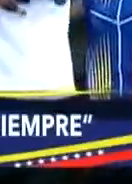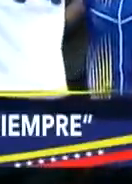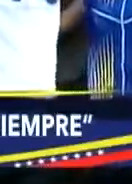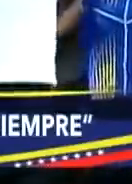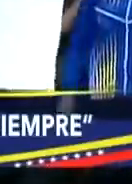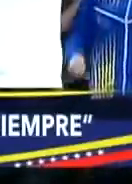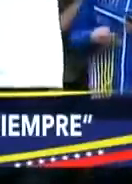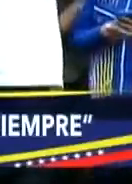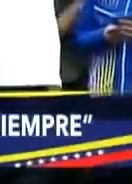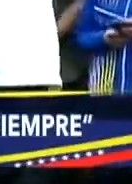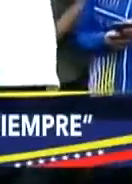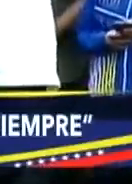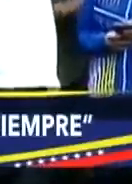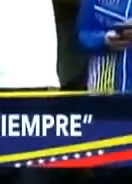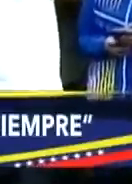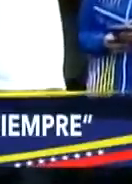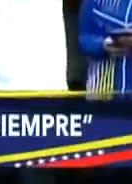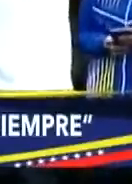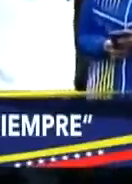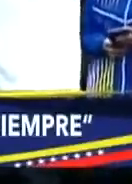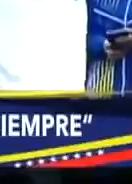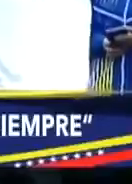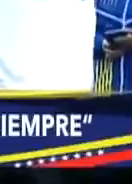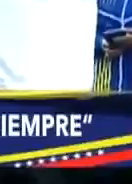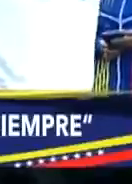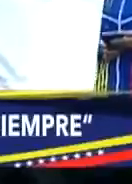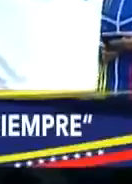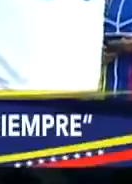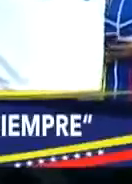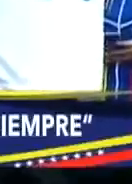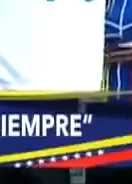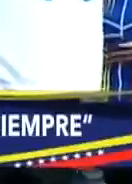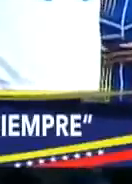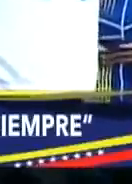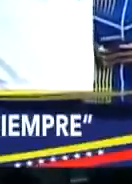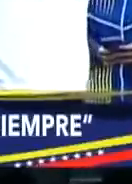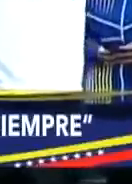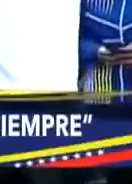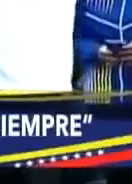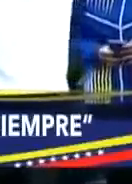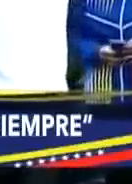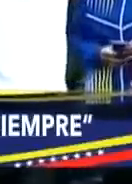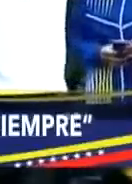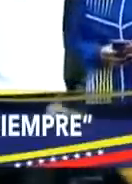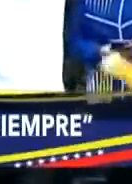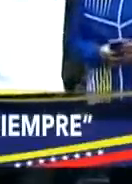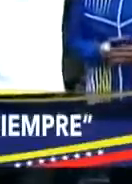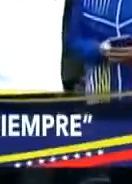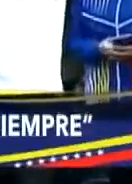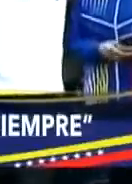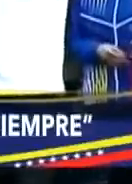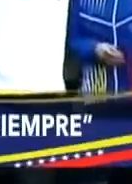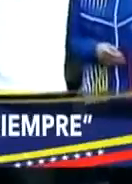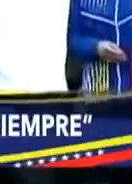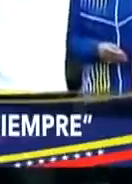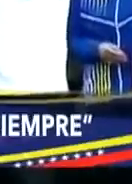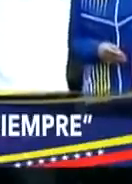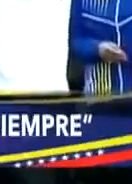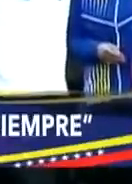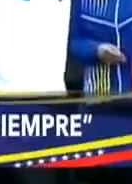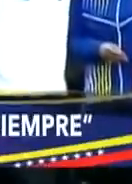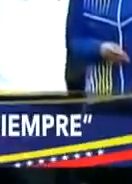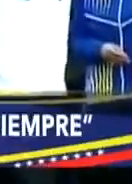de pueblo y campesino, eres Chávez. Todo el pueblo de Venezuela es Chávez. Y